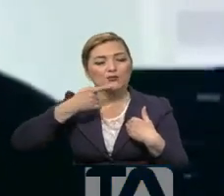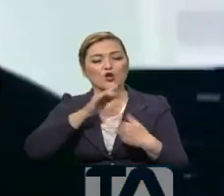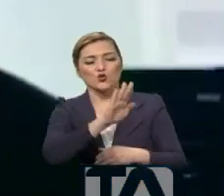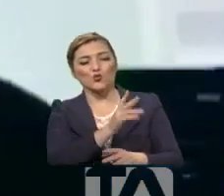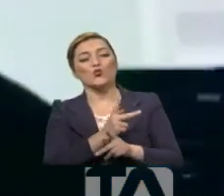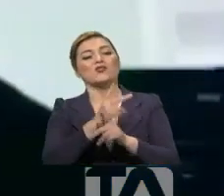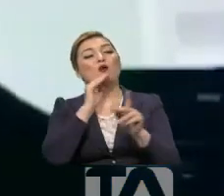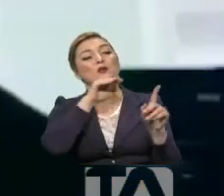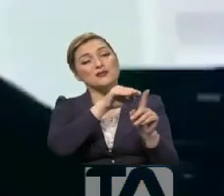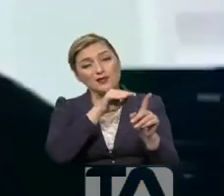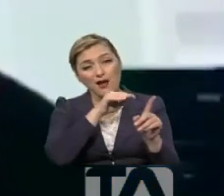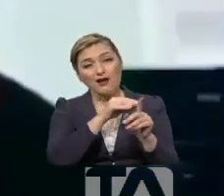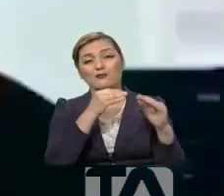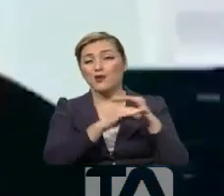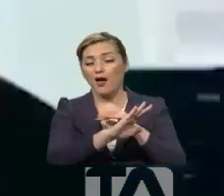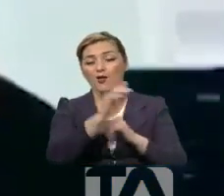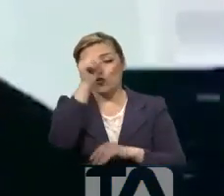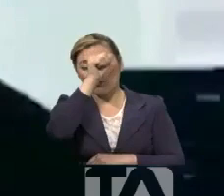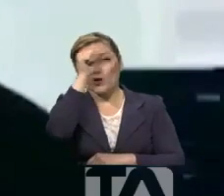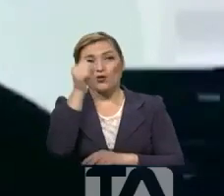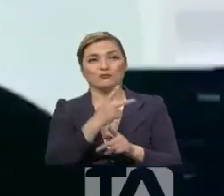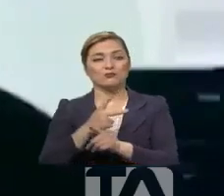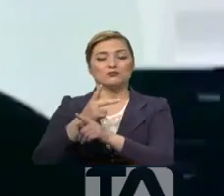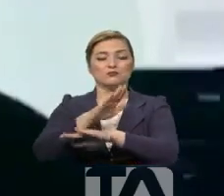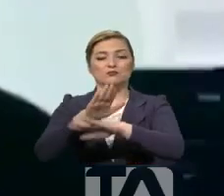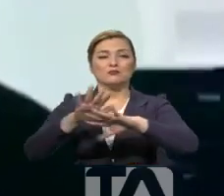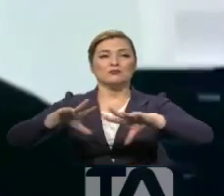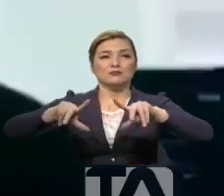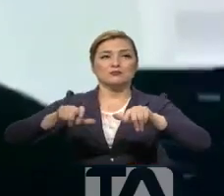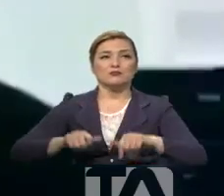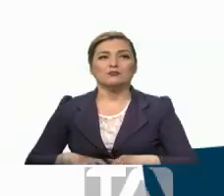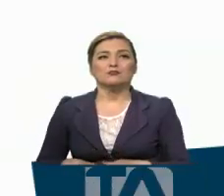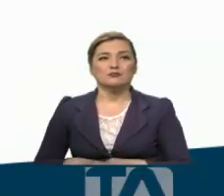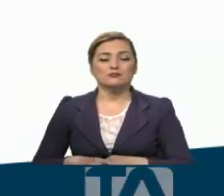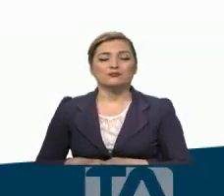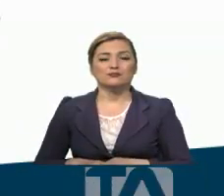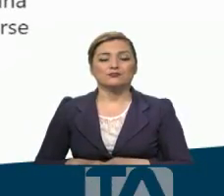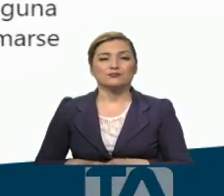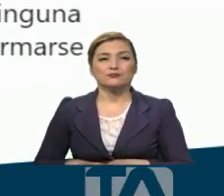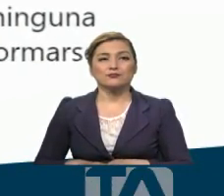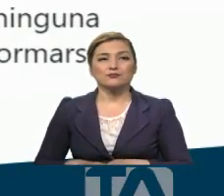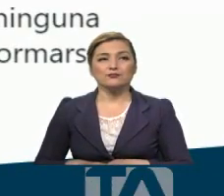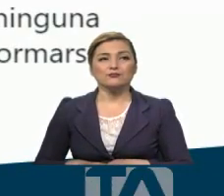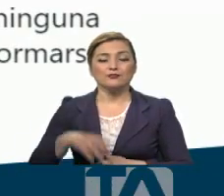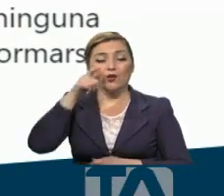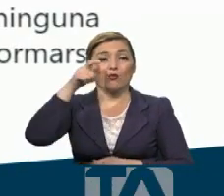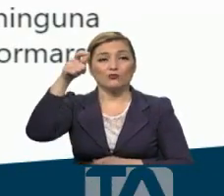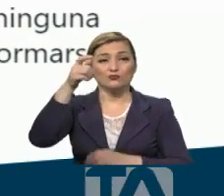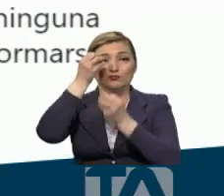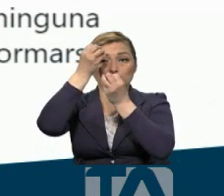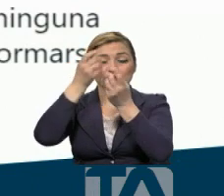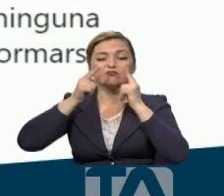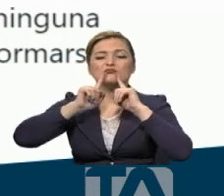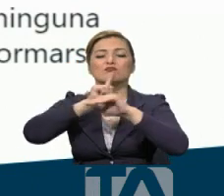cuidado con los mensajes que enviaba los domingos cuando me refería a la corrupción. Por su parte, la Fiscalía aclaró que la